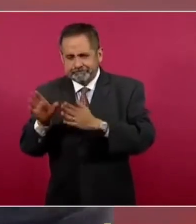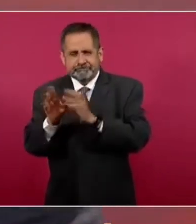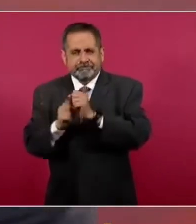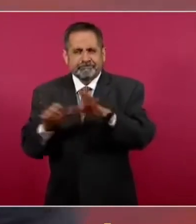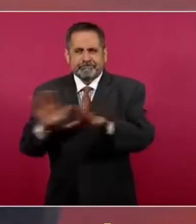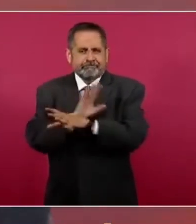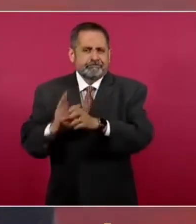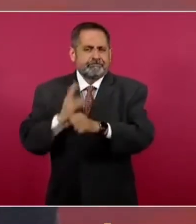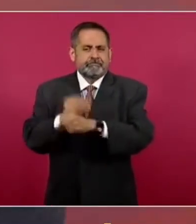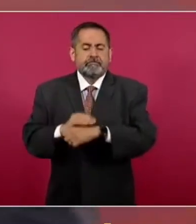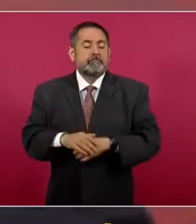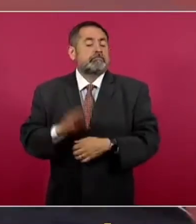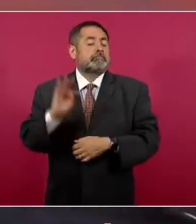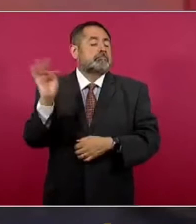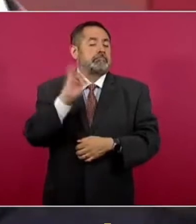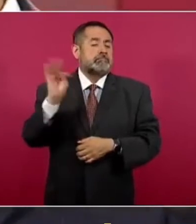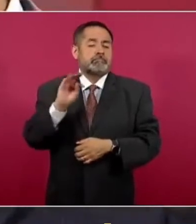Si fuese mayoría simple,